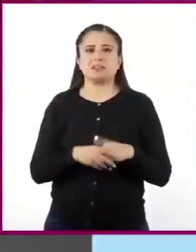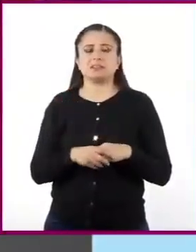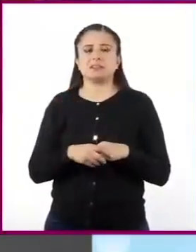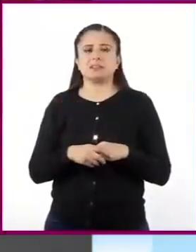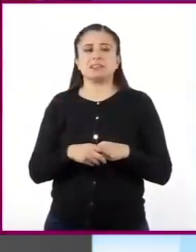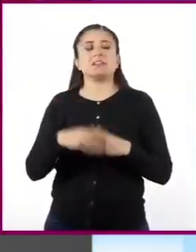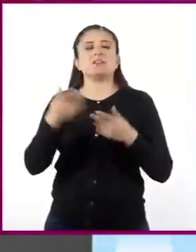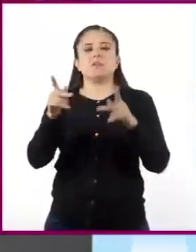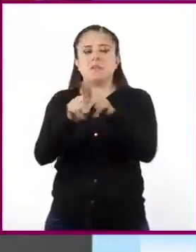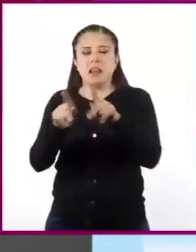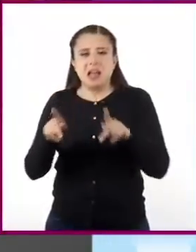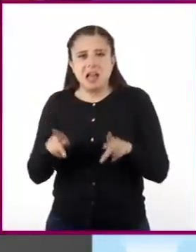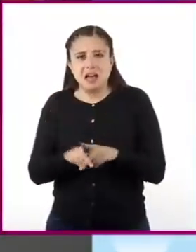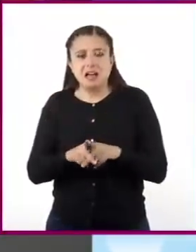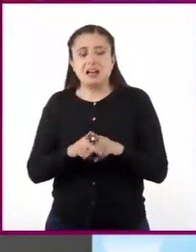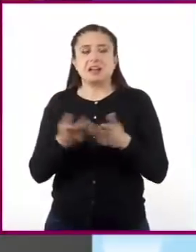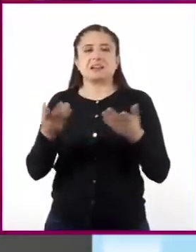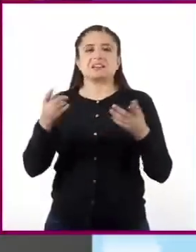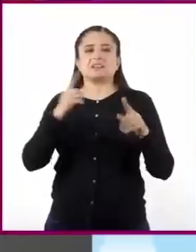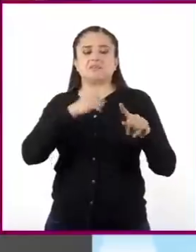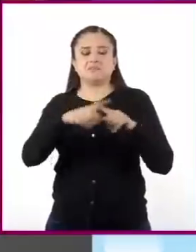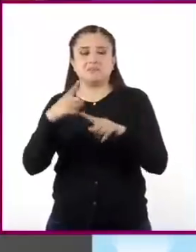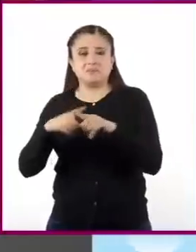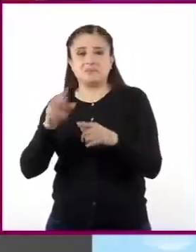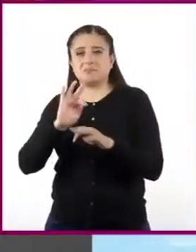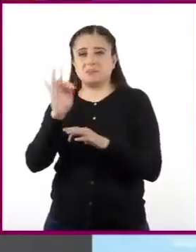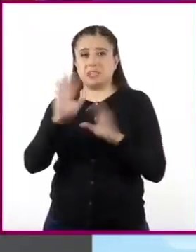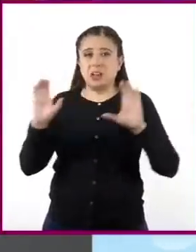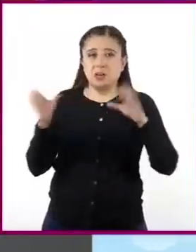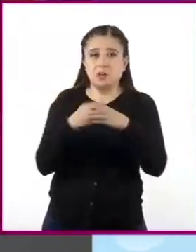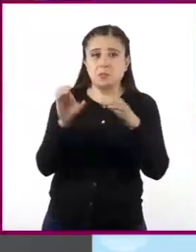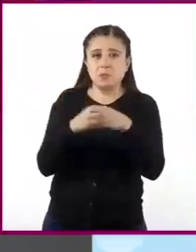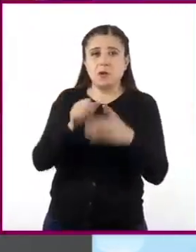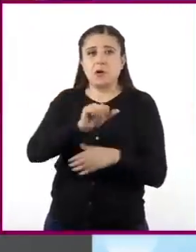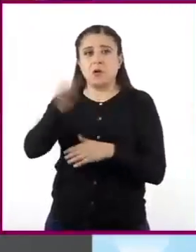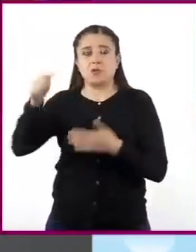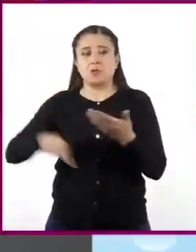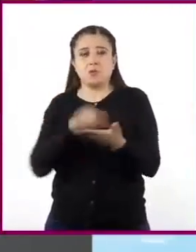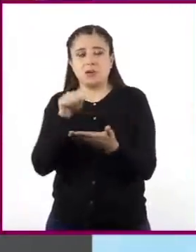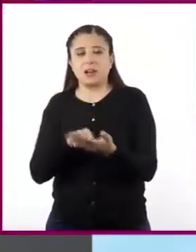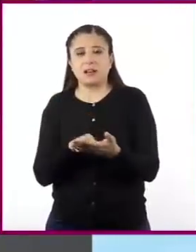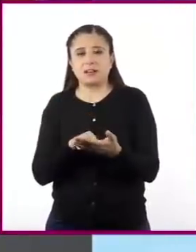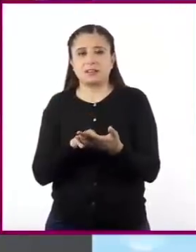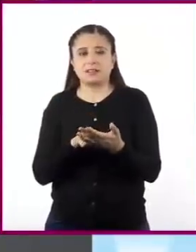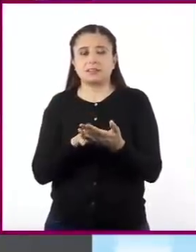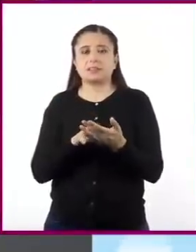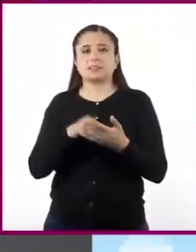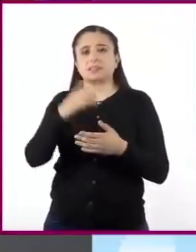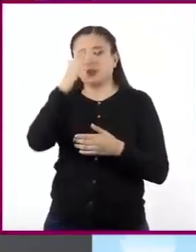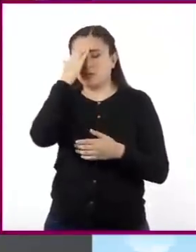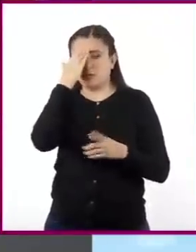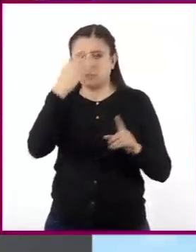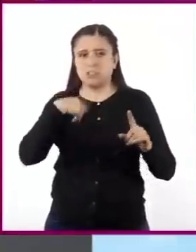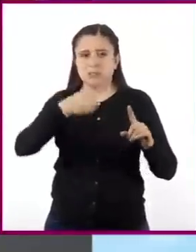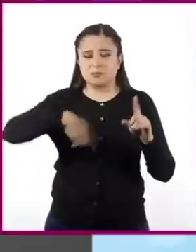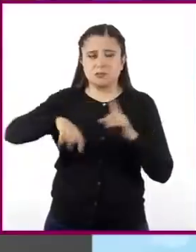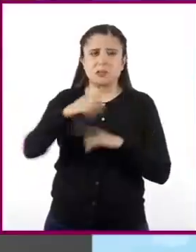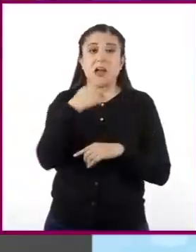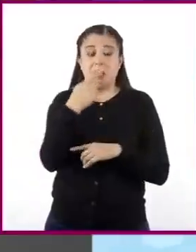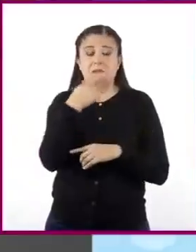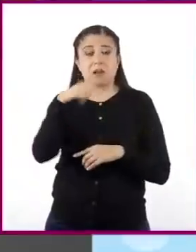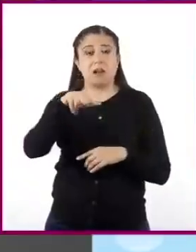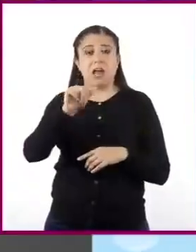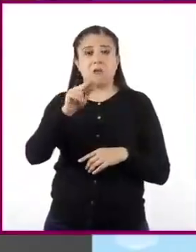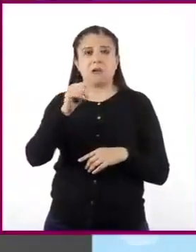Las plazas donde, aunque no estemos ahí en la comunidad, en otro lugar, los que nos conocemos hablamos el